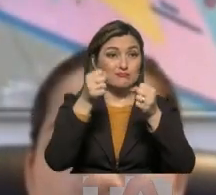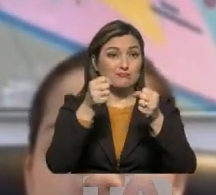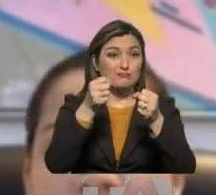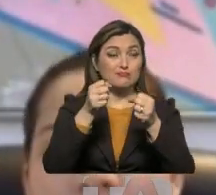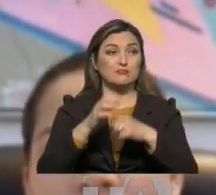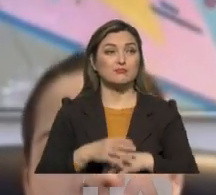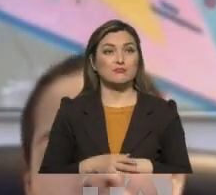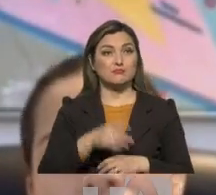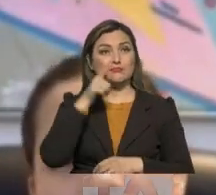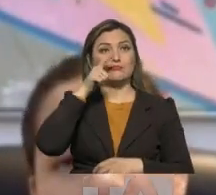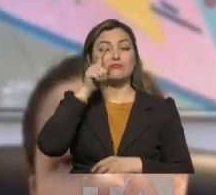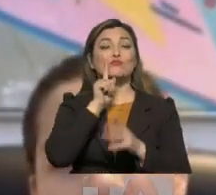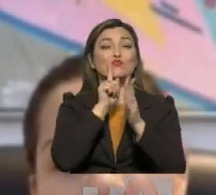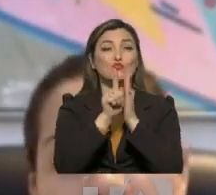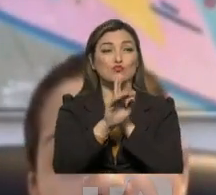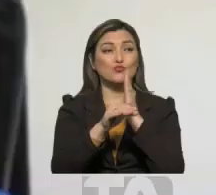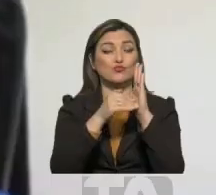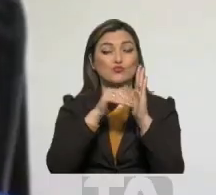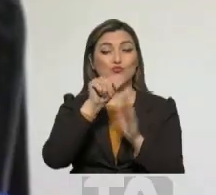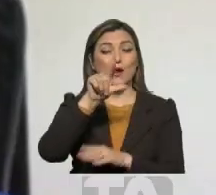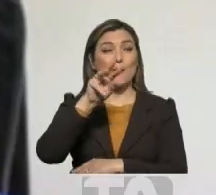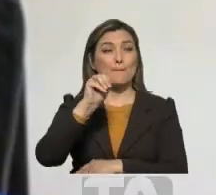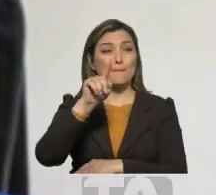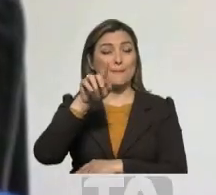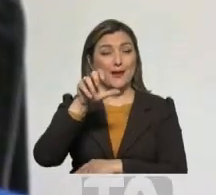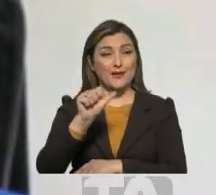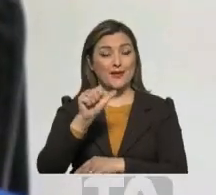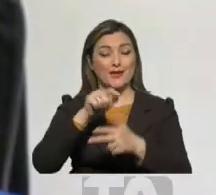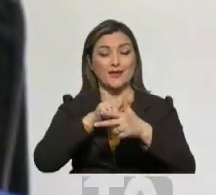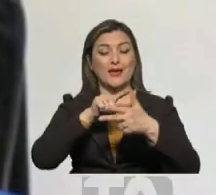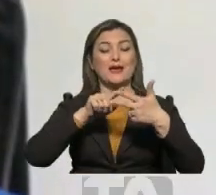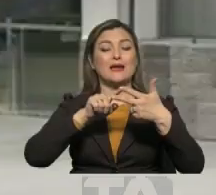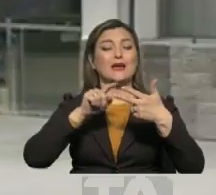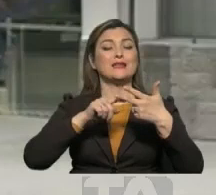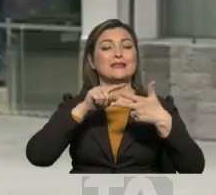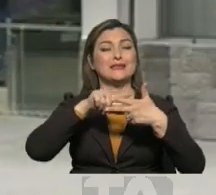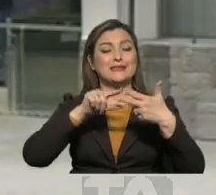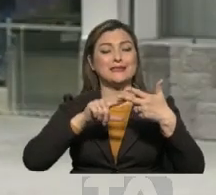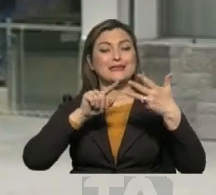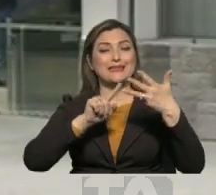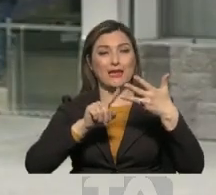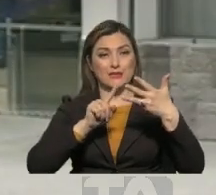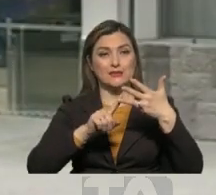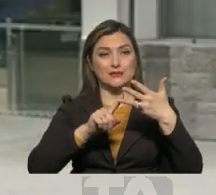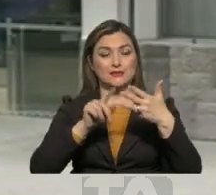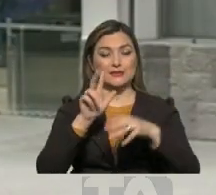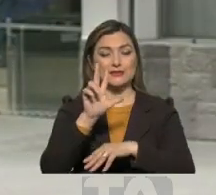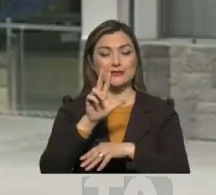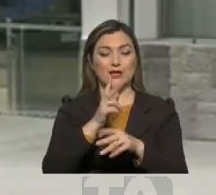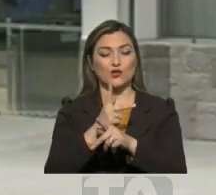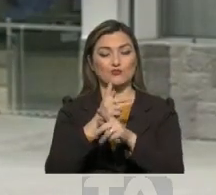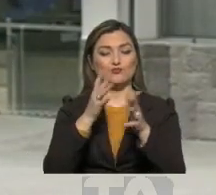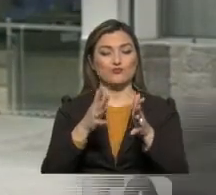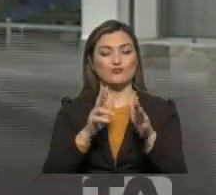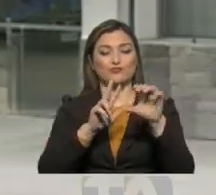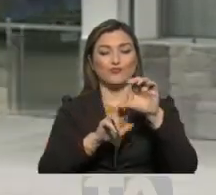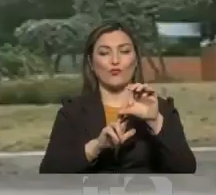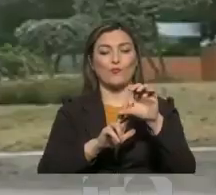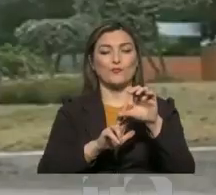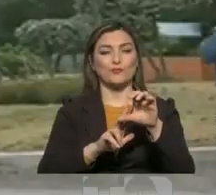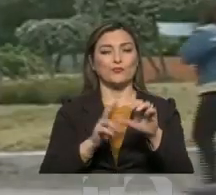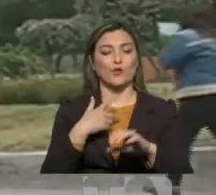aún está en curso una denuncia contra almeyda y otros tres consejeros de participación ciudadana por incumplimiento de decisión legítima de autoridad